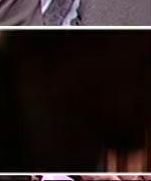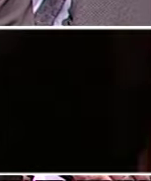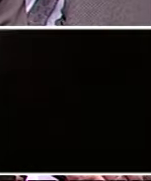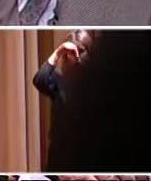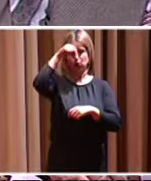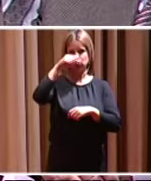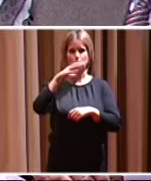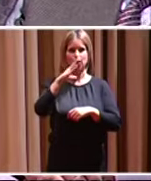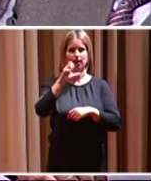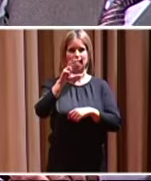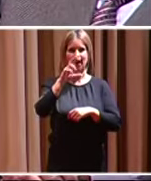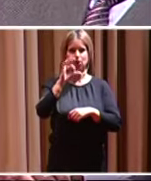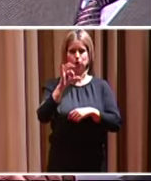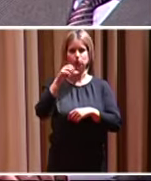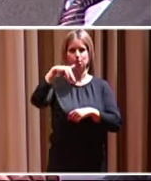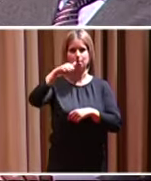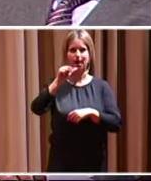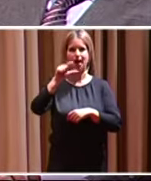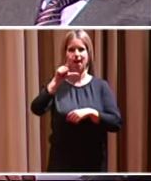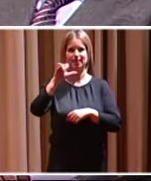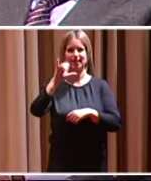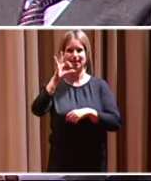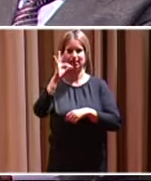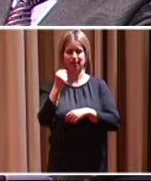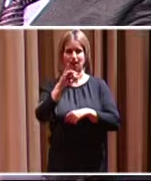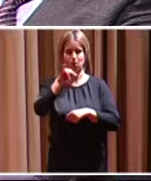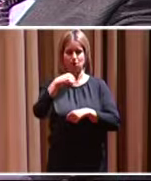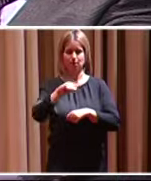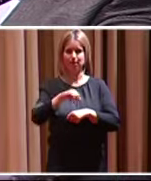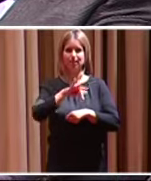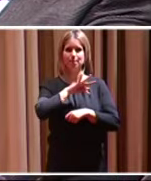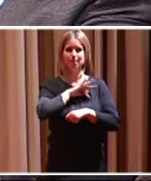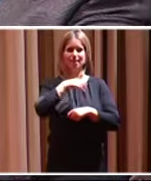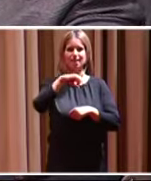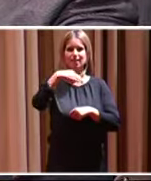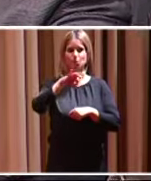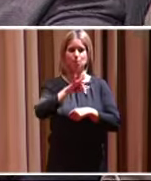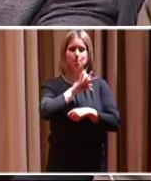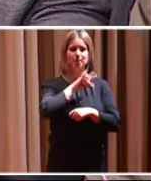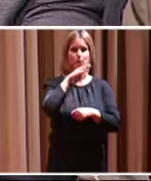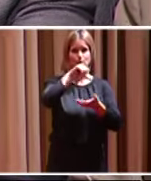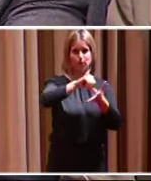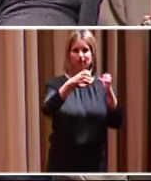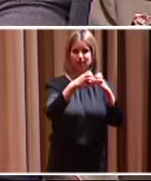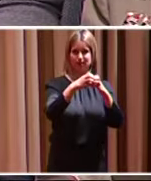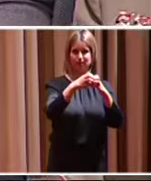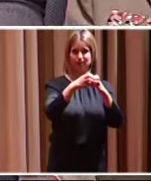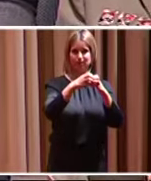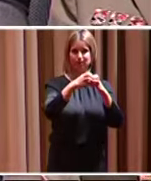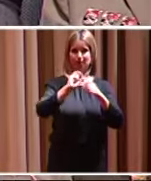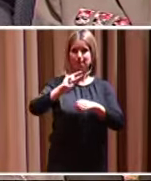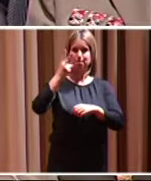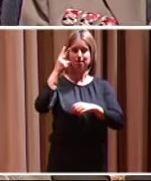don Carlos Ballesta López. Concesión de la medalla de oro al mérito por la ciudad a la